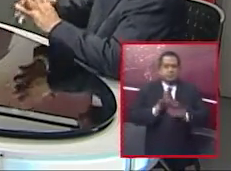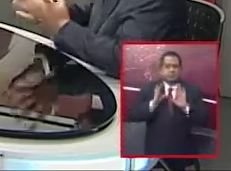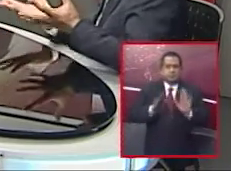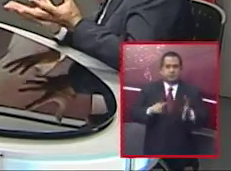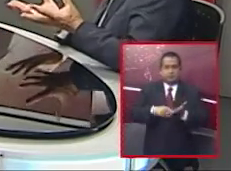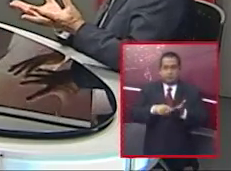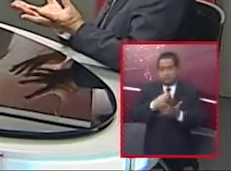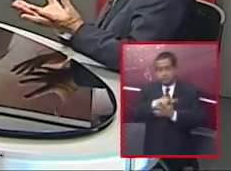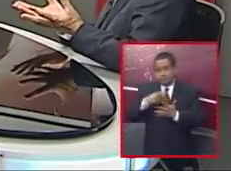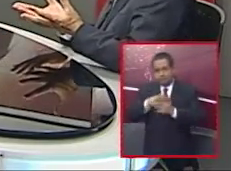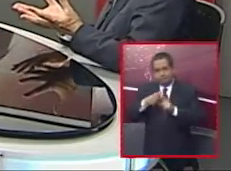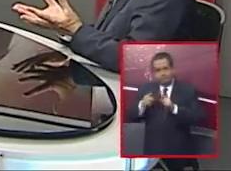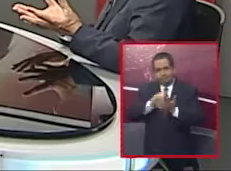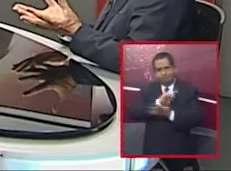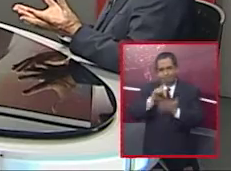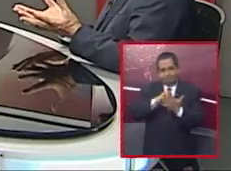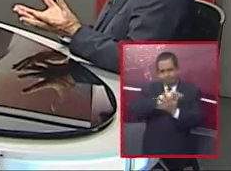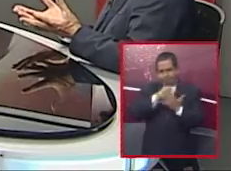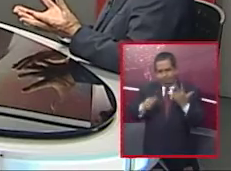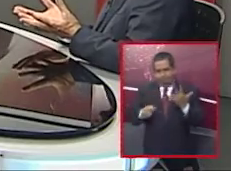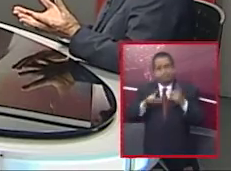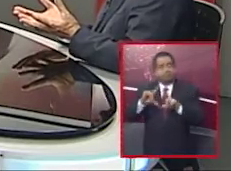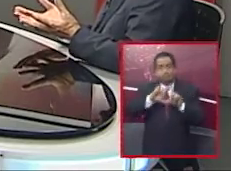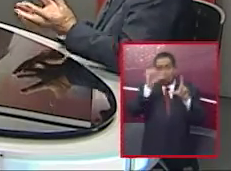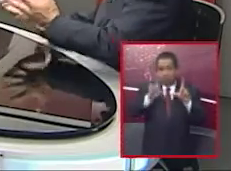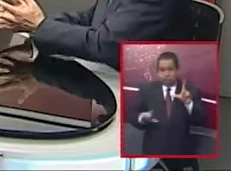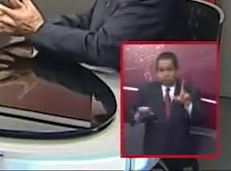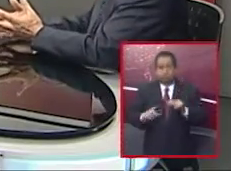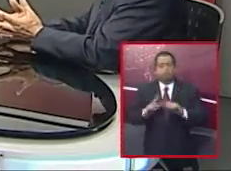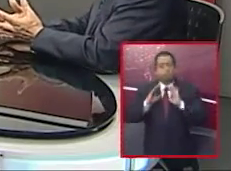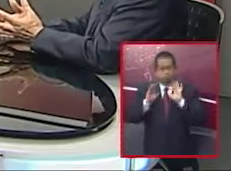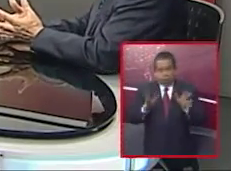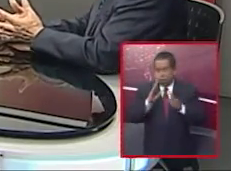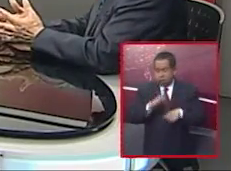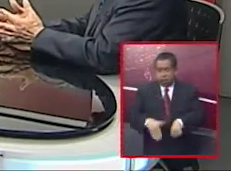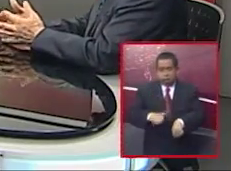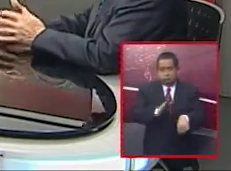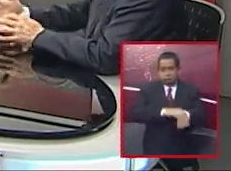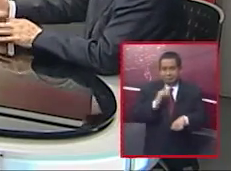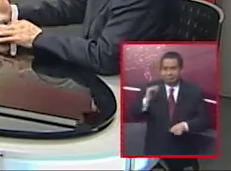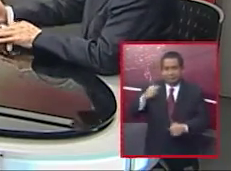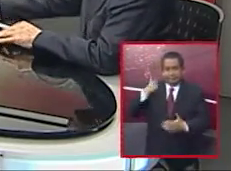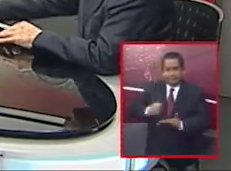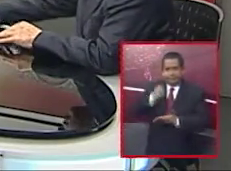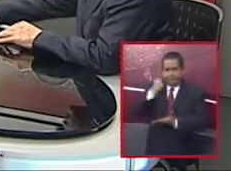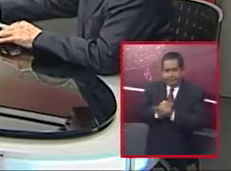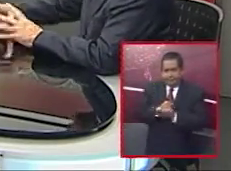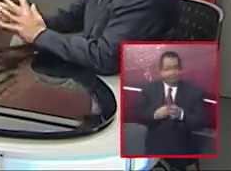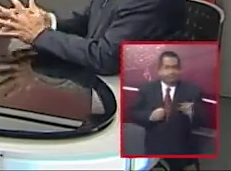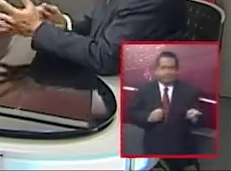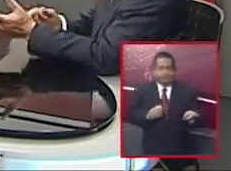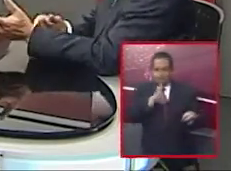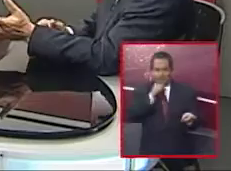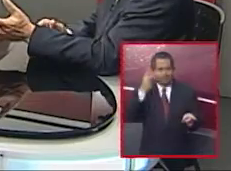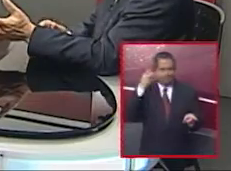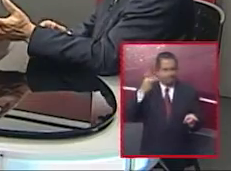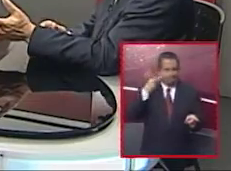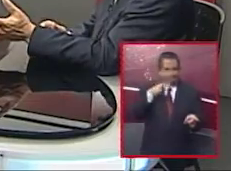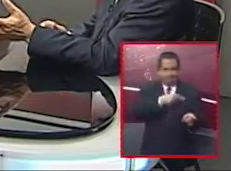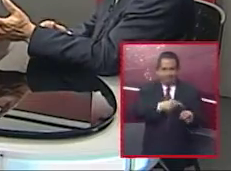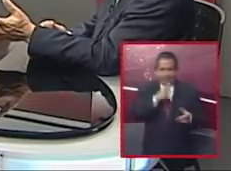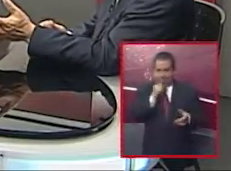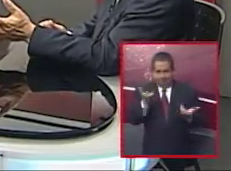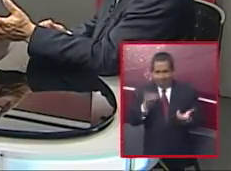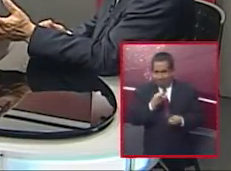un conjunto de leyes de carácter nacional que recientemente se habían acordado y que no podían hacer eso al margen de